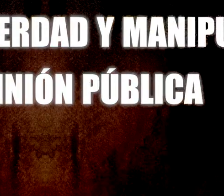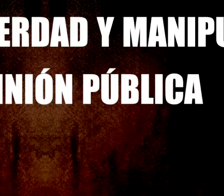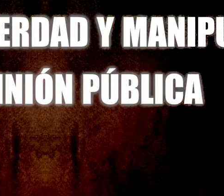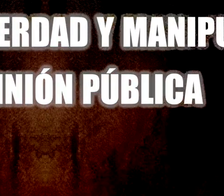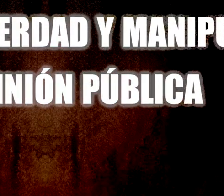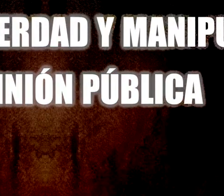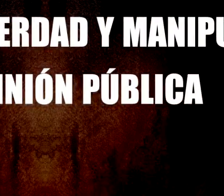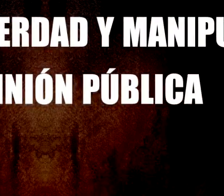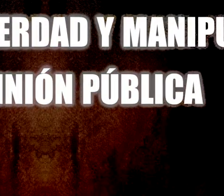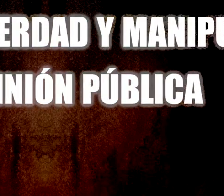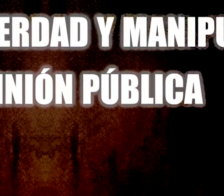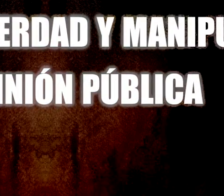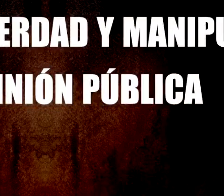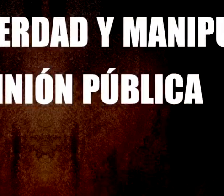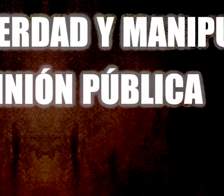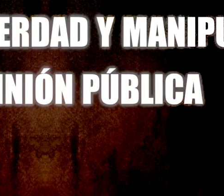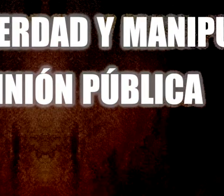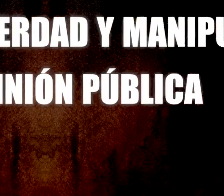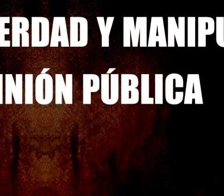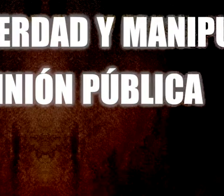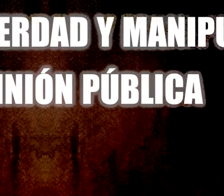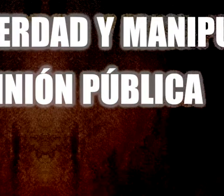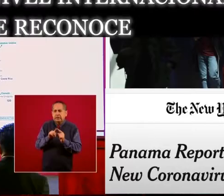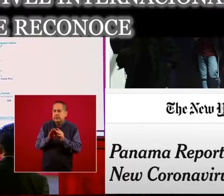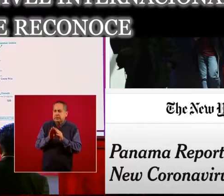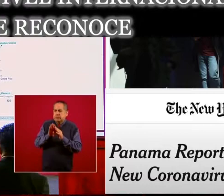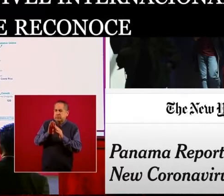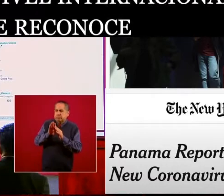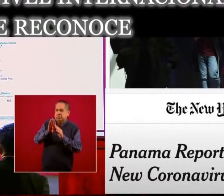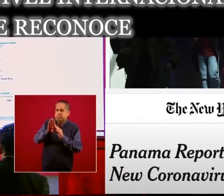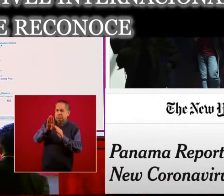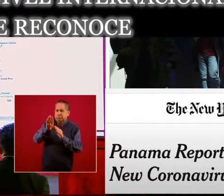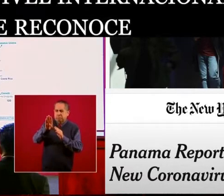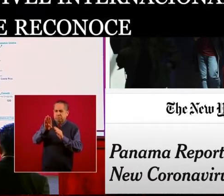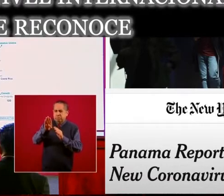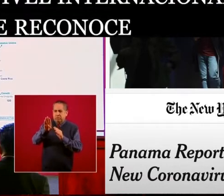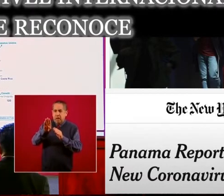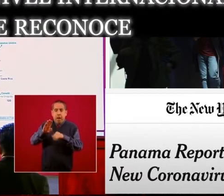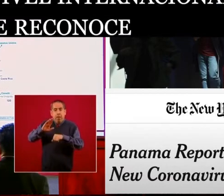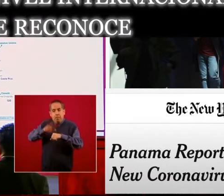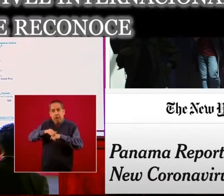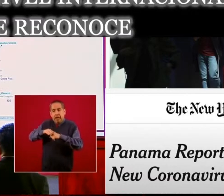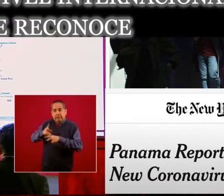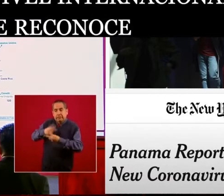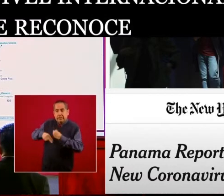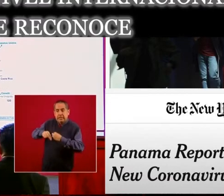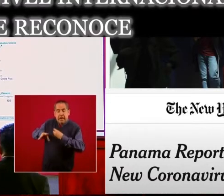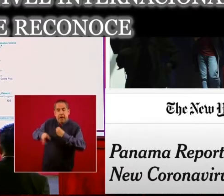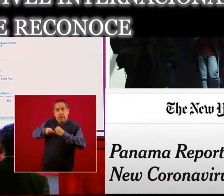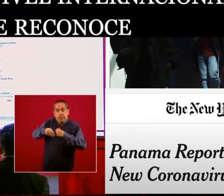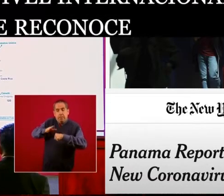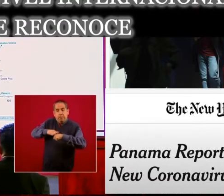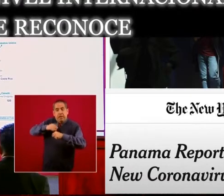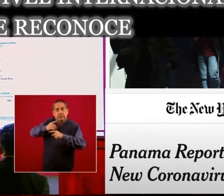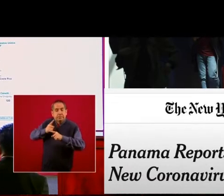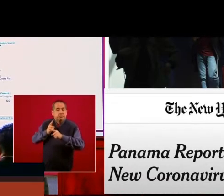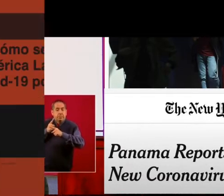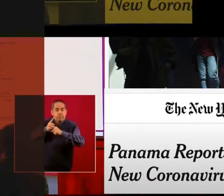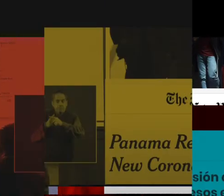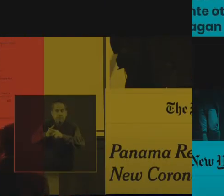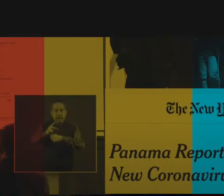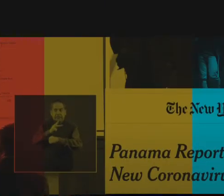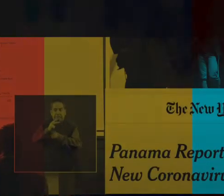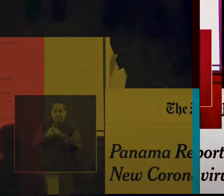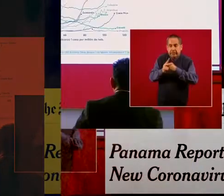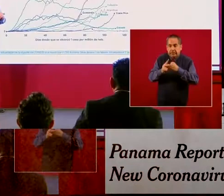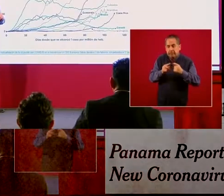ocultar la verdad y manipular la opinión pública. Ahora, a nivel internacional, se reconoce. Si